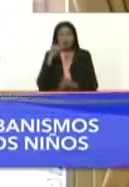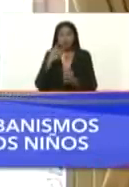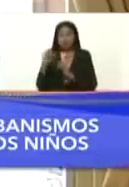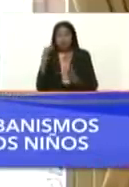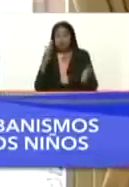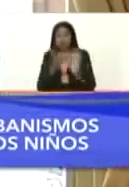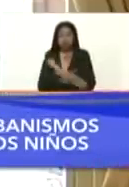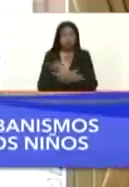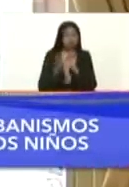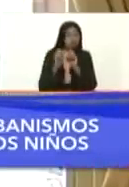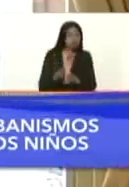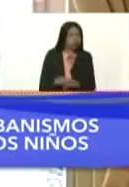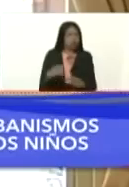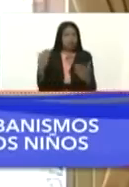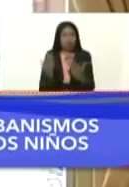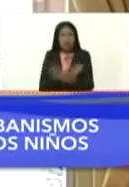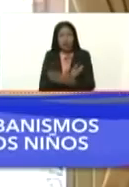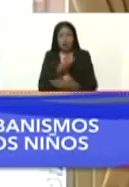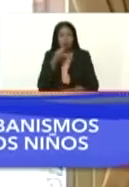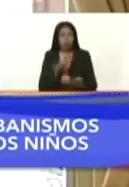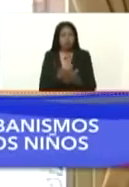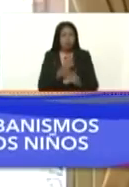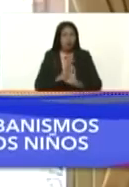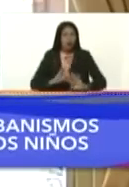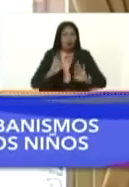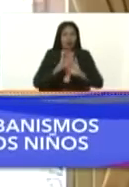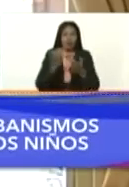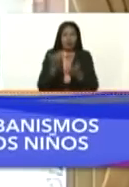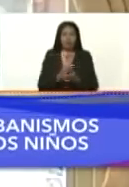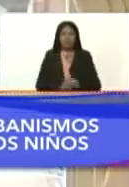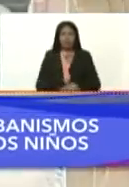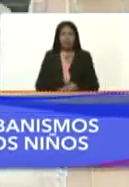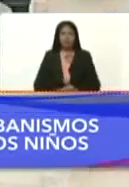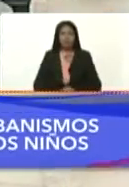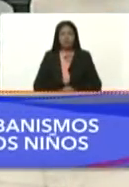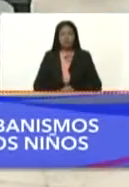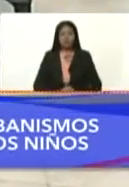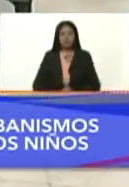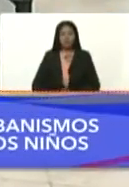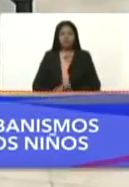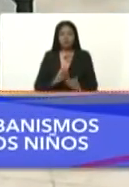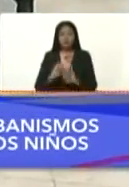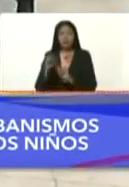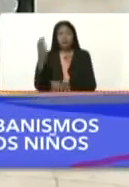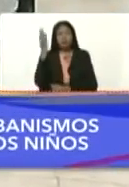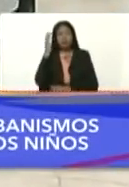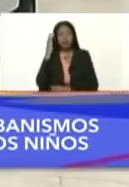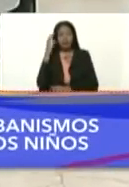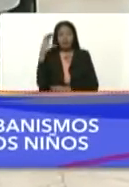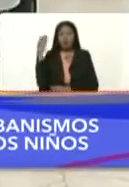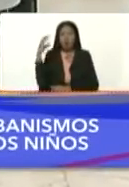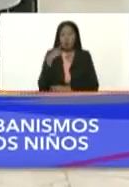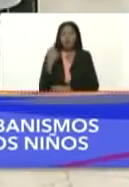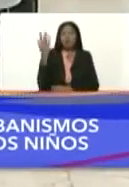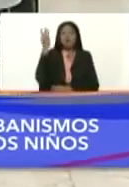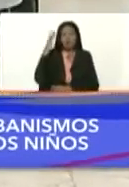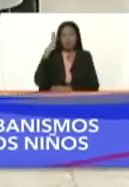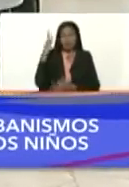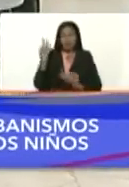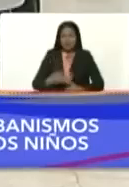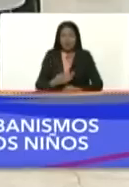abandonarla quitarle los presupuestos lo saben nuestros hermanos pueblos de colombia y tengo que decirlo